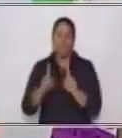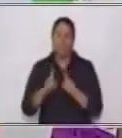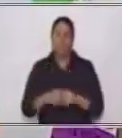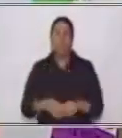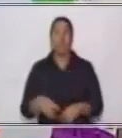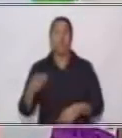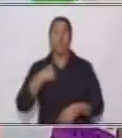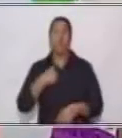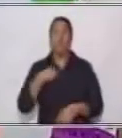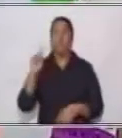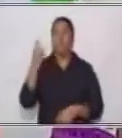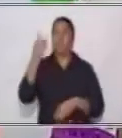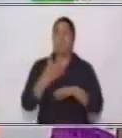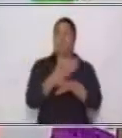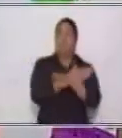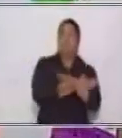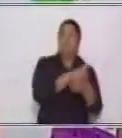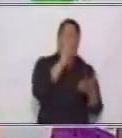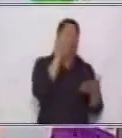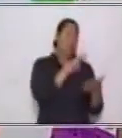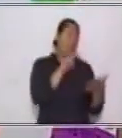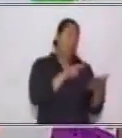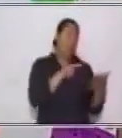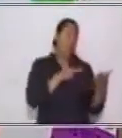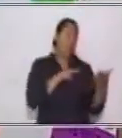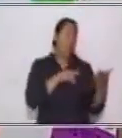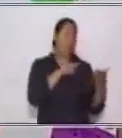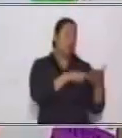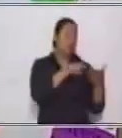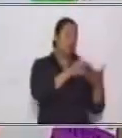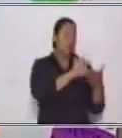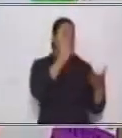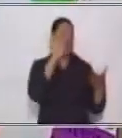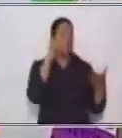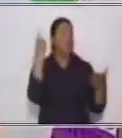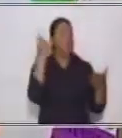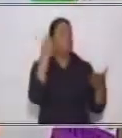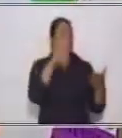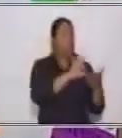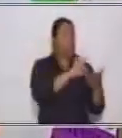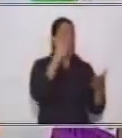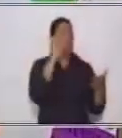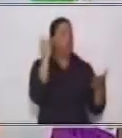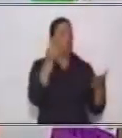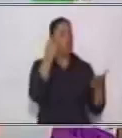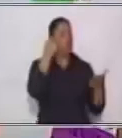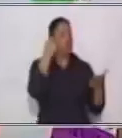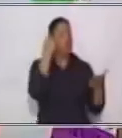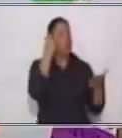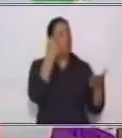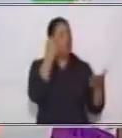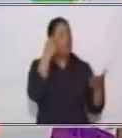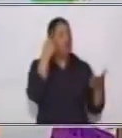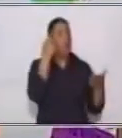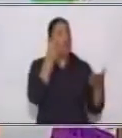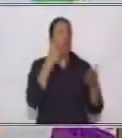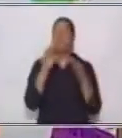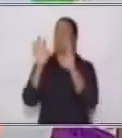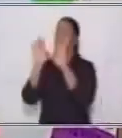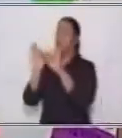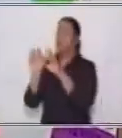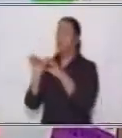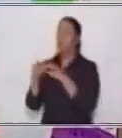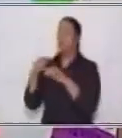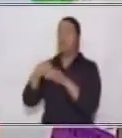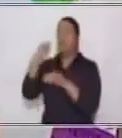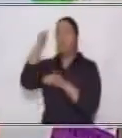puntos principales e importantes y a partir de mi comprensión, yo voy a poder resaltar el por qué lo dijo,